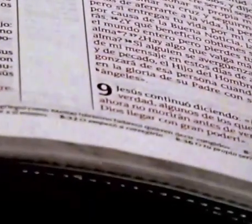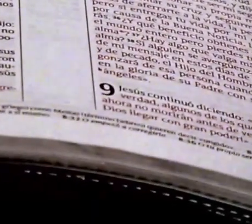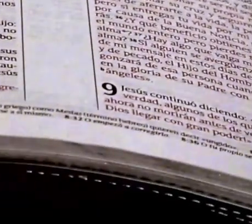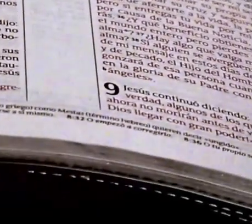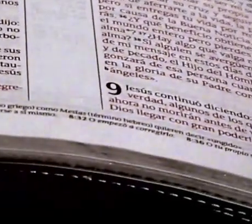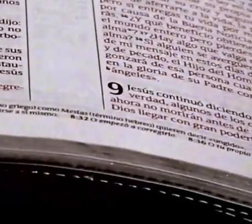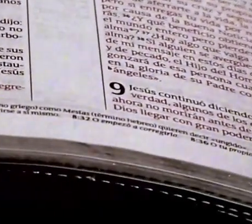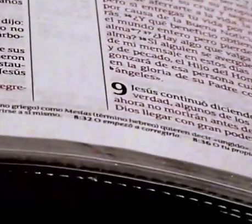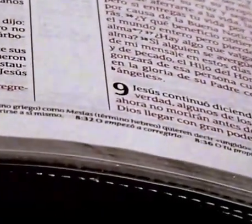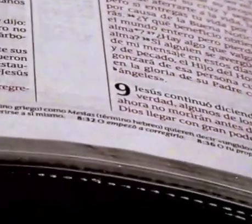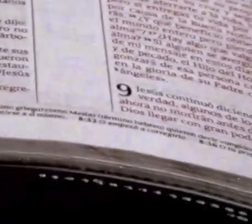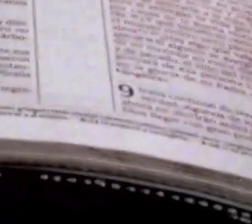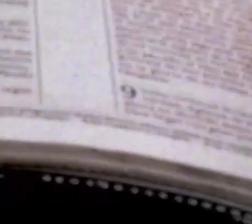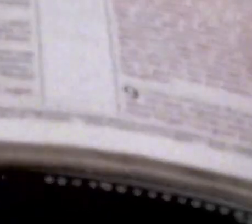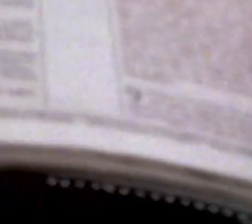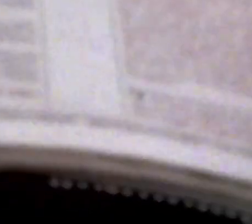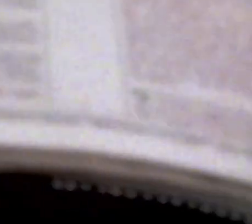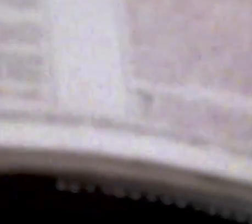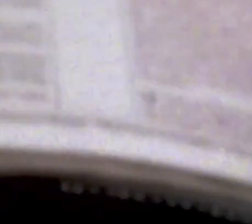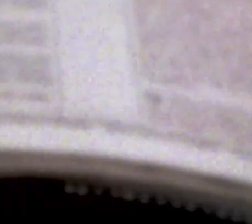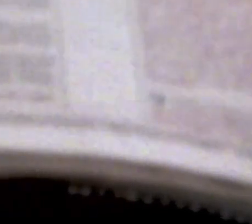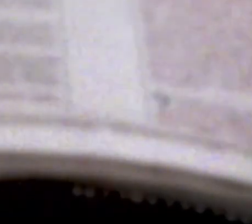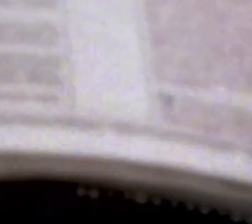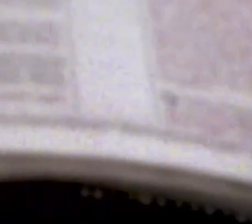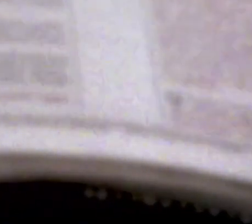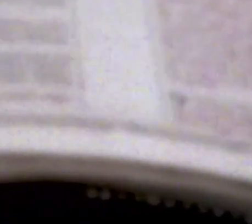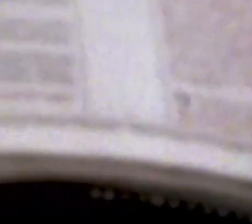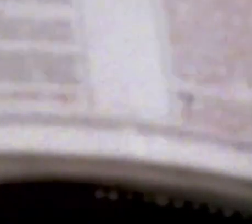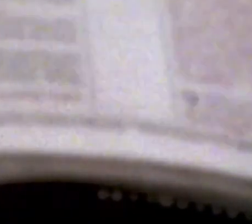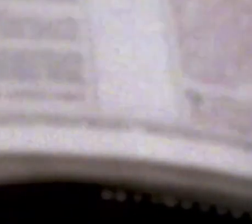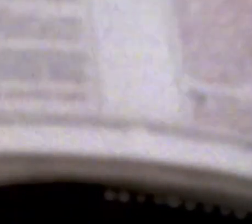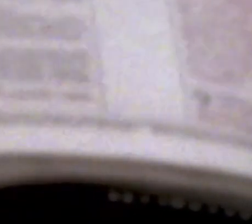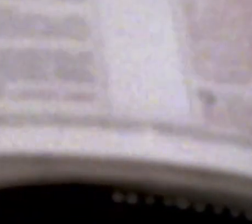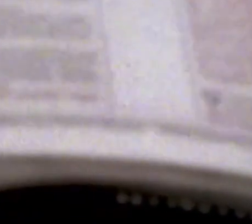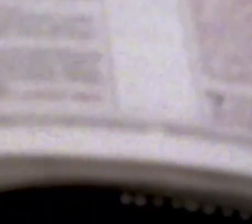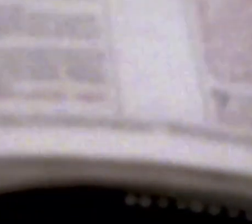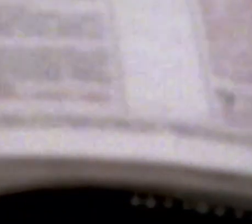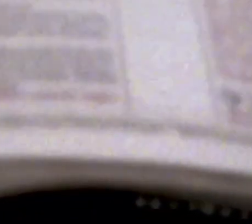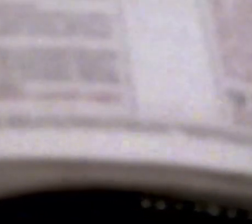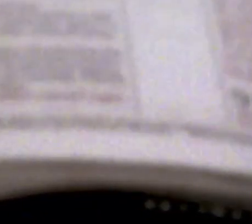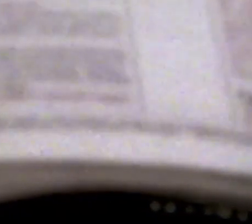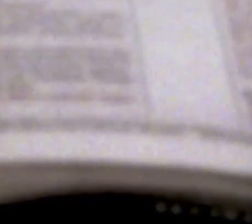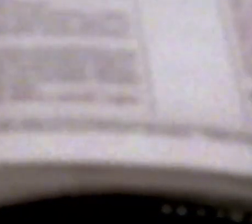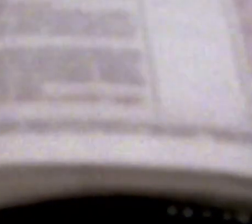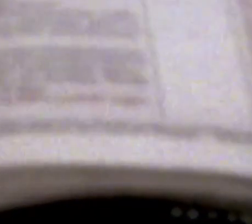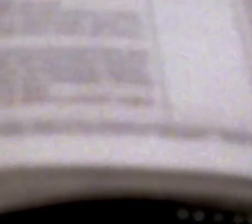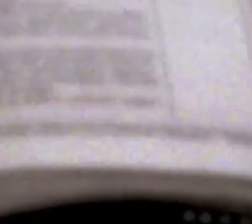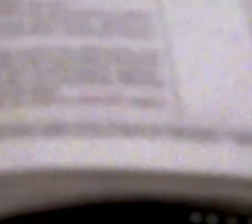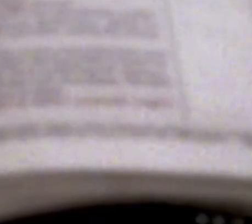He venido a decir cosas lindas de ti.